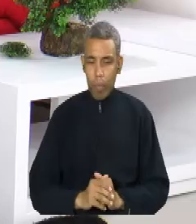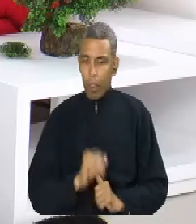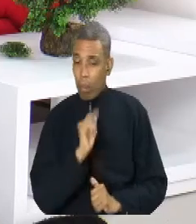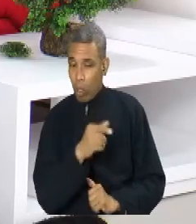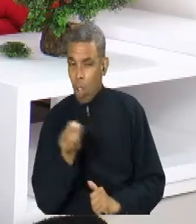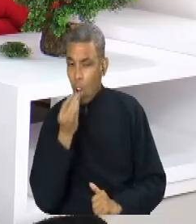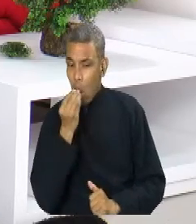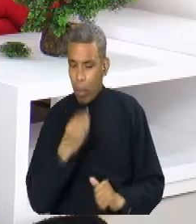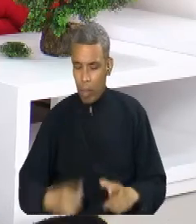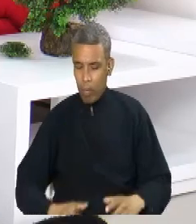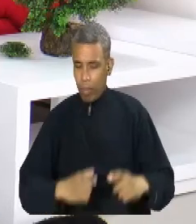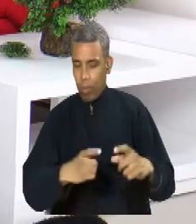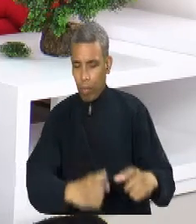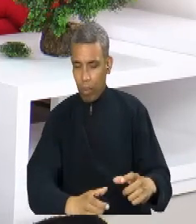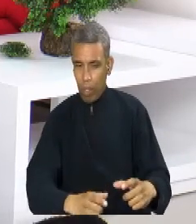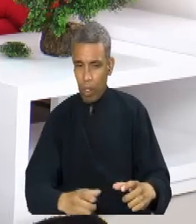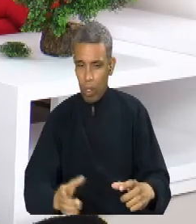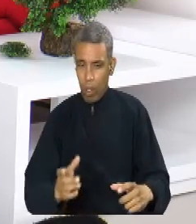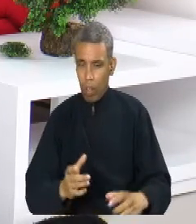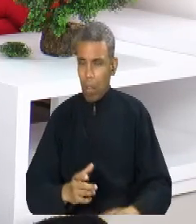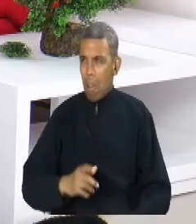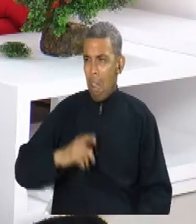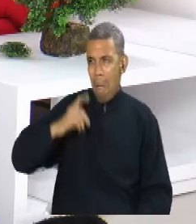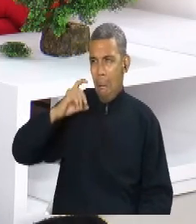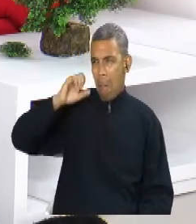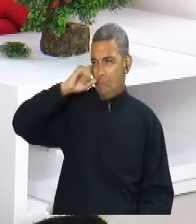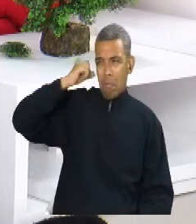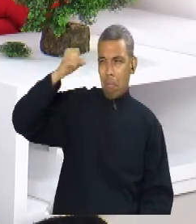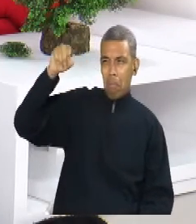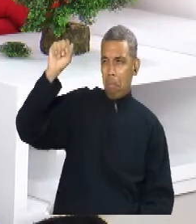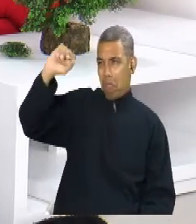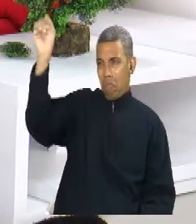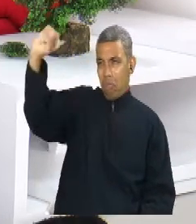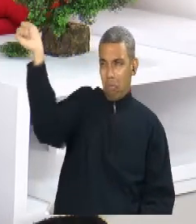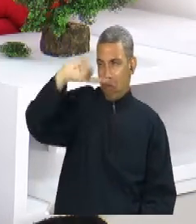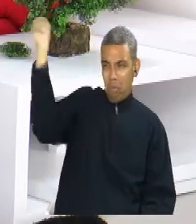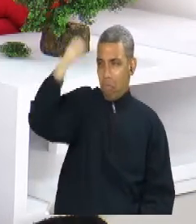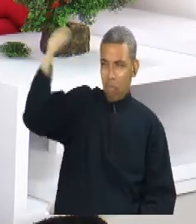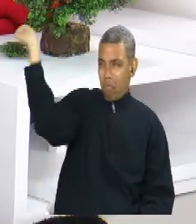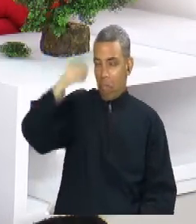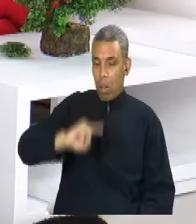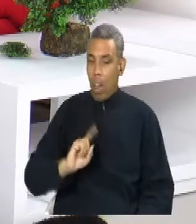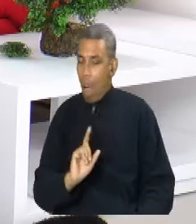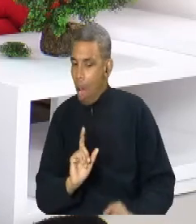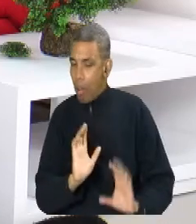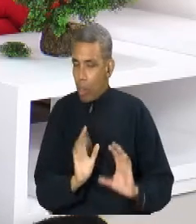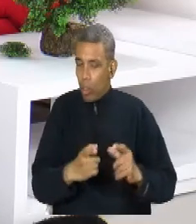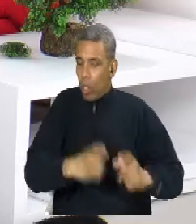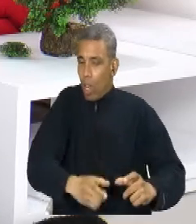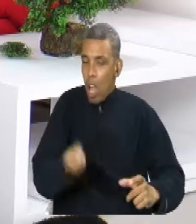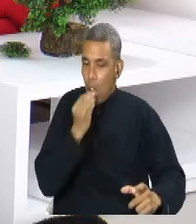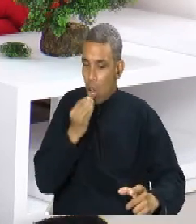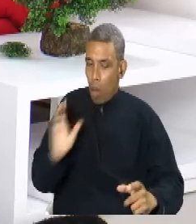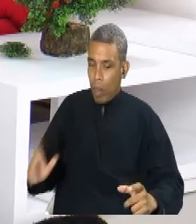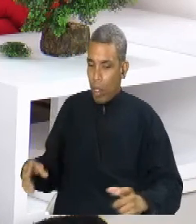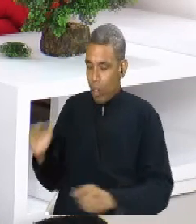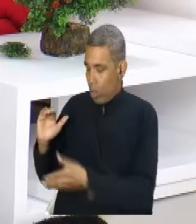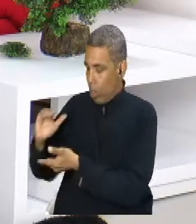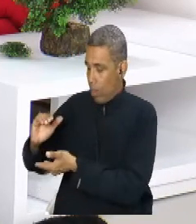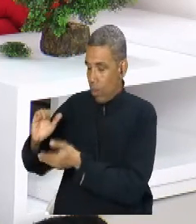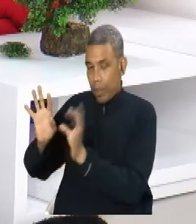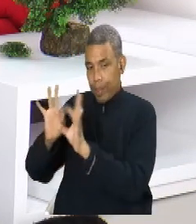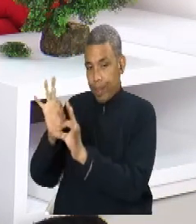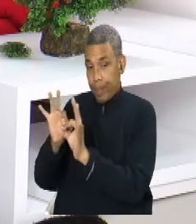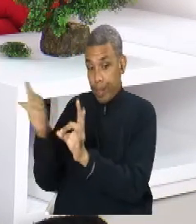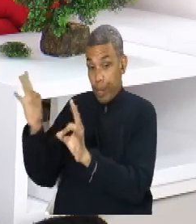tiene que portarse bien porque eso es lo normal que tiene que hacer no porque va a recibir un premio entonces es mala práctica es